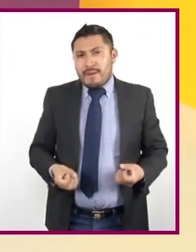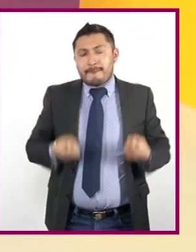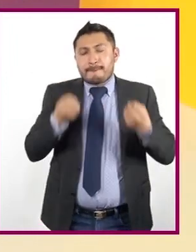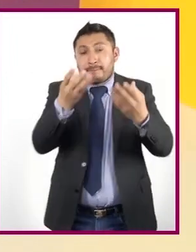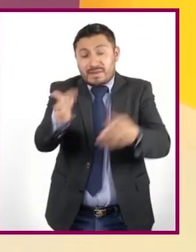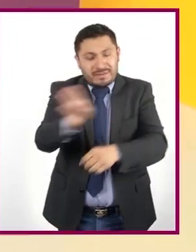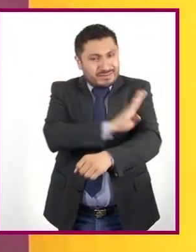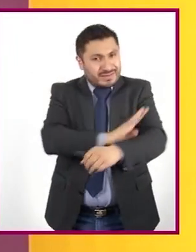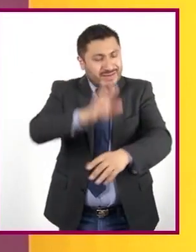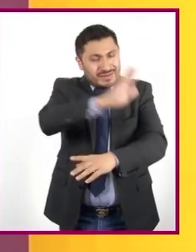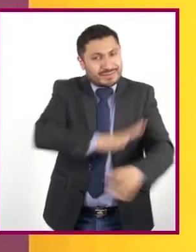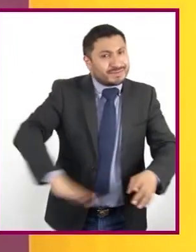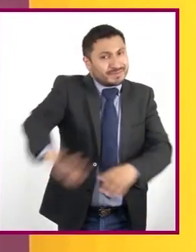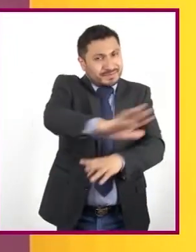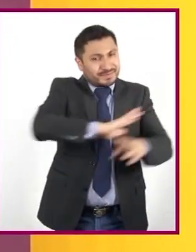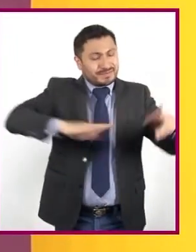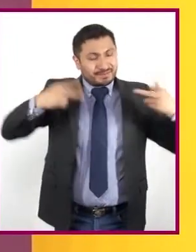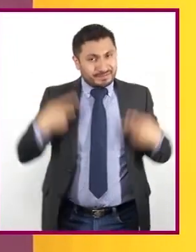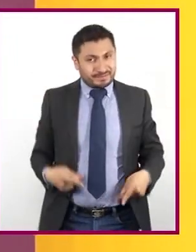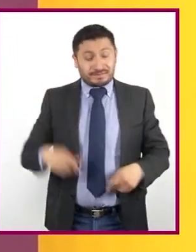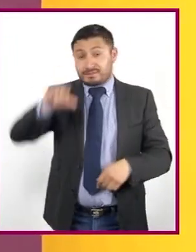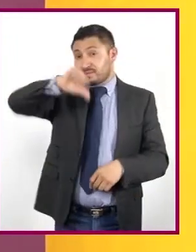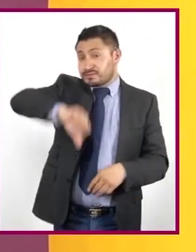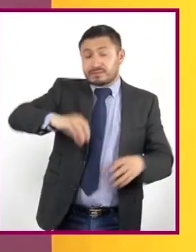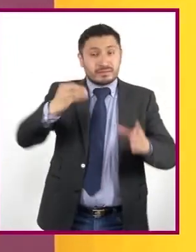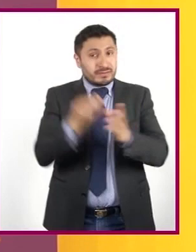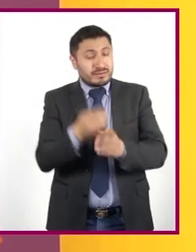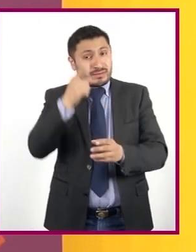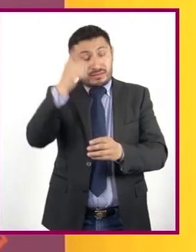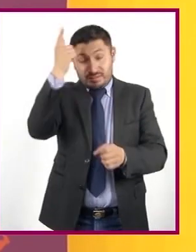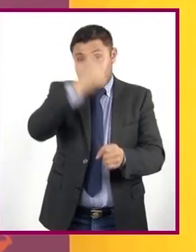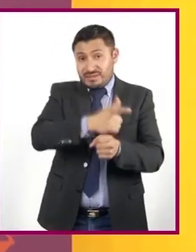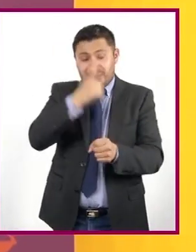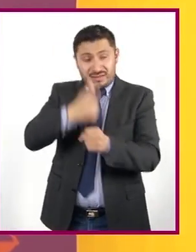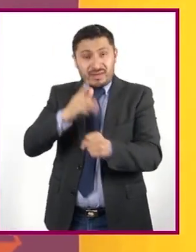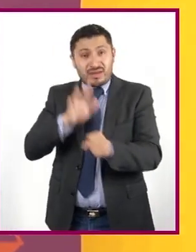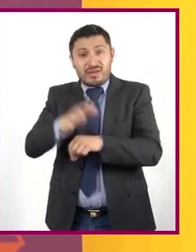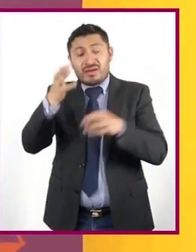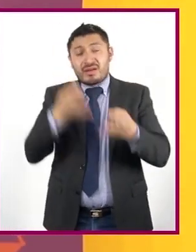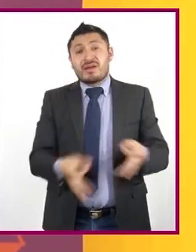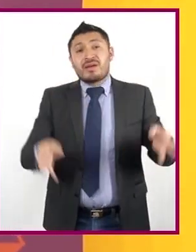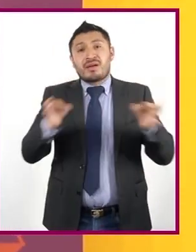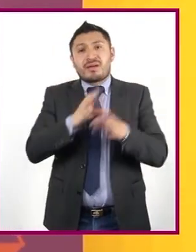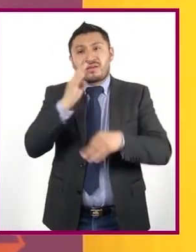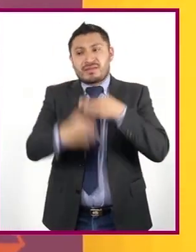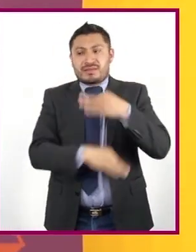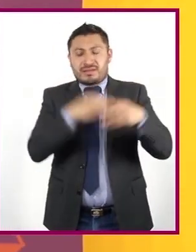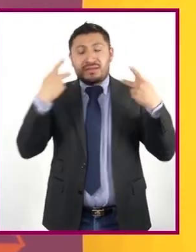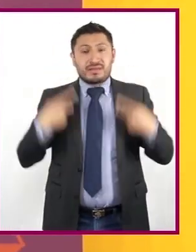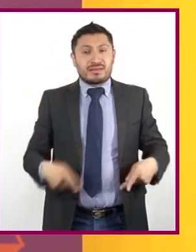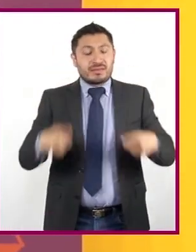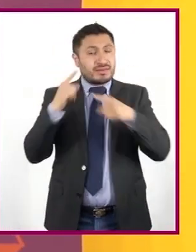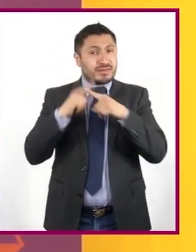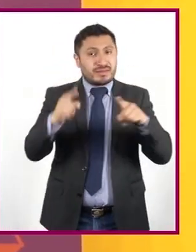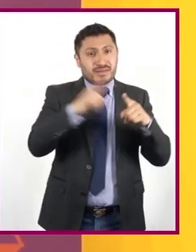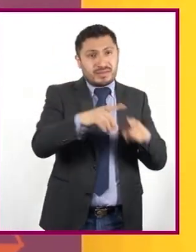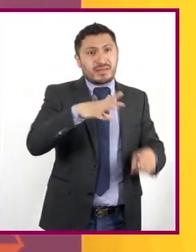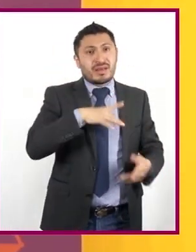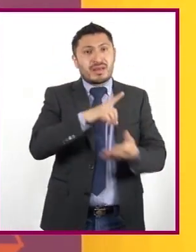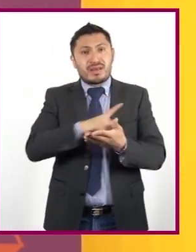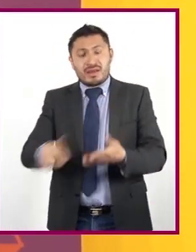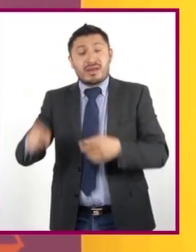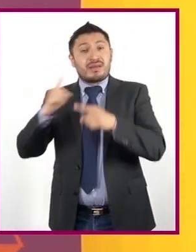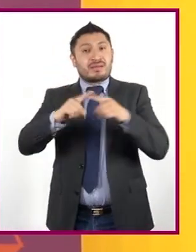todos y todas. En esta sesión identificamos la importancia de ser diferentes, de nuestro derecho a la